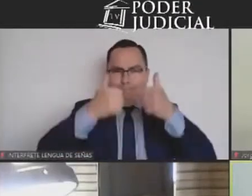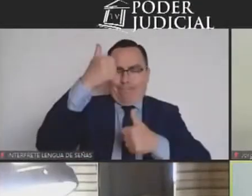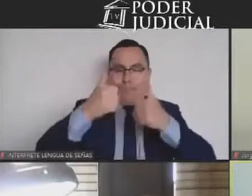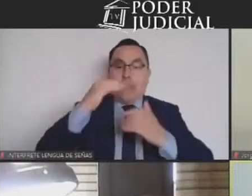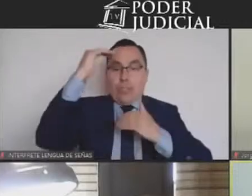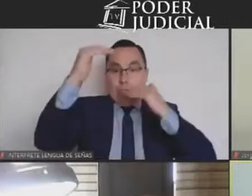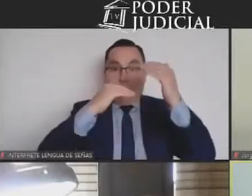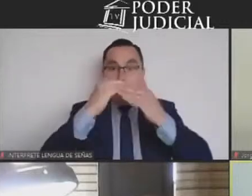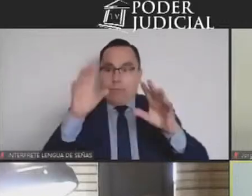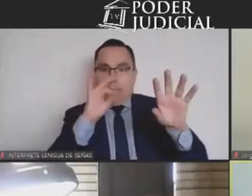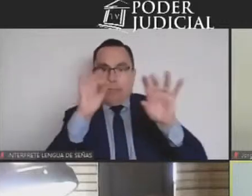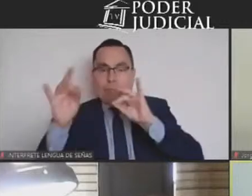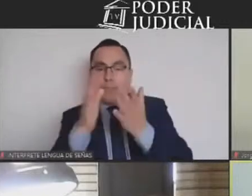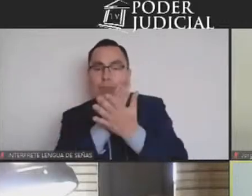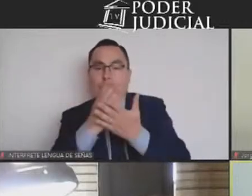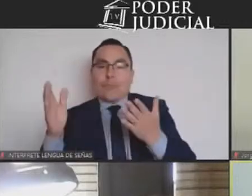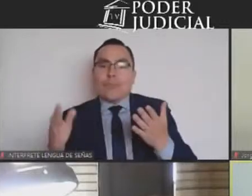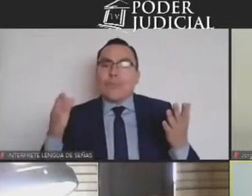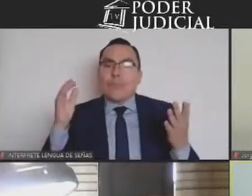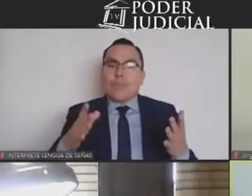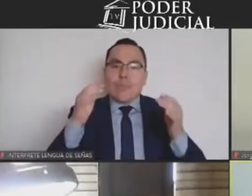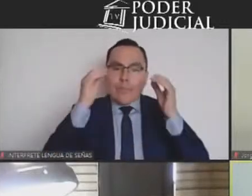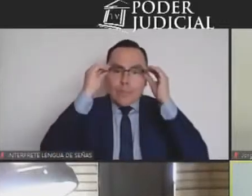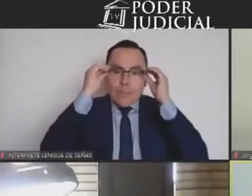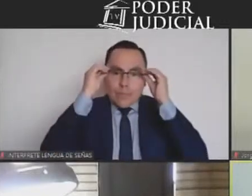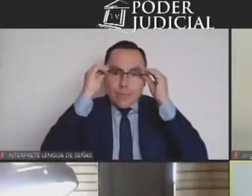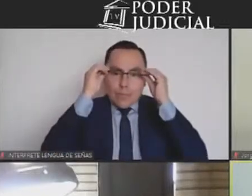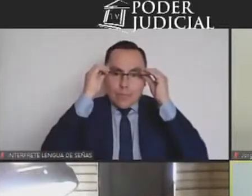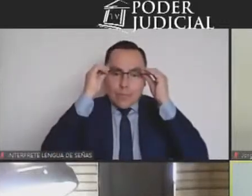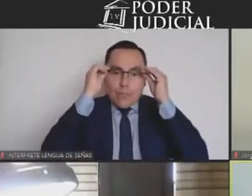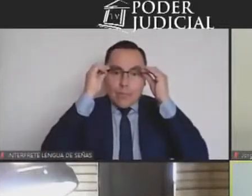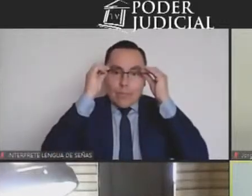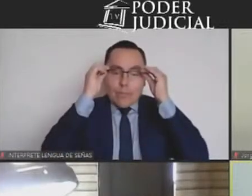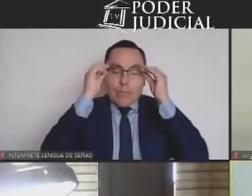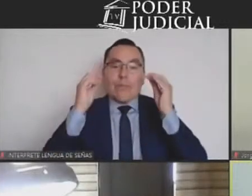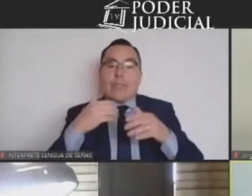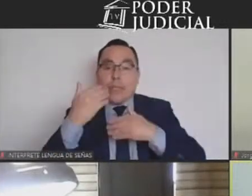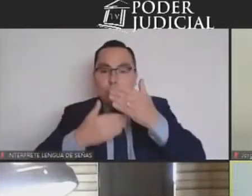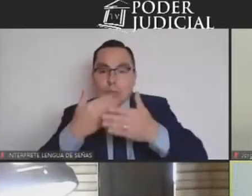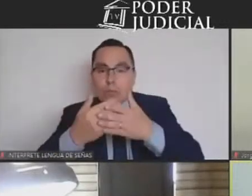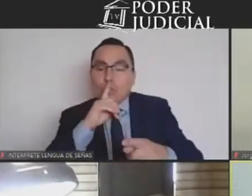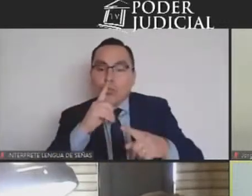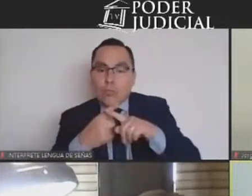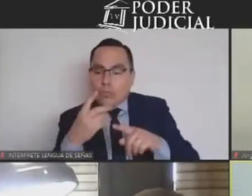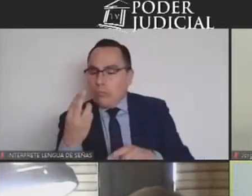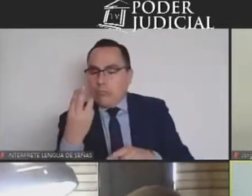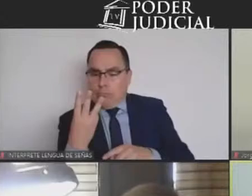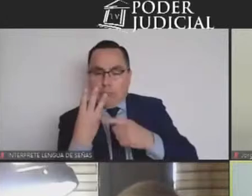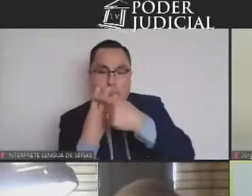que se repite y frecuentemente se incrementa en la etapa de nombramiento.